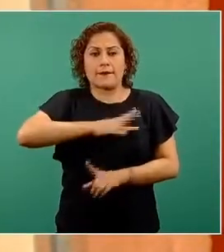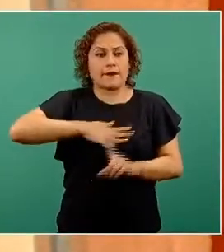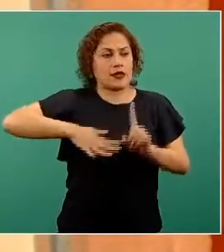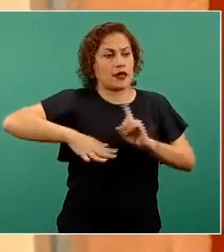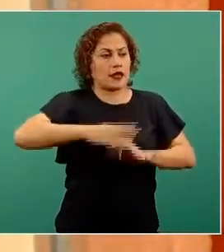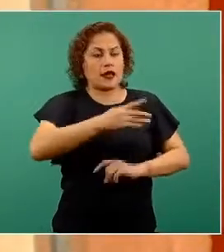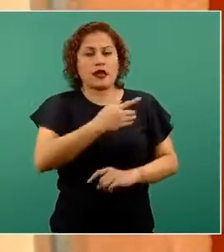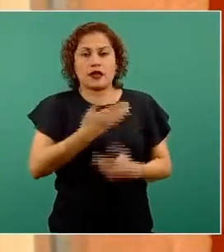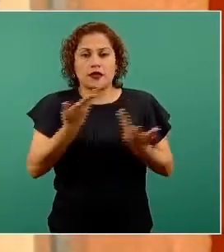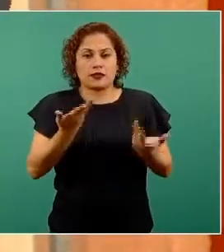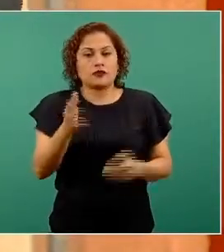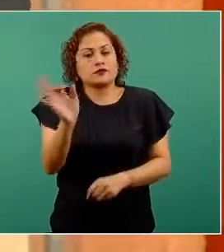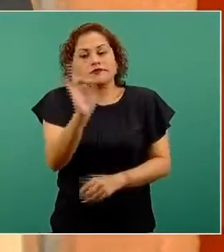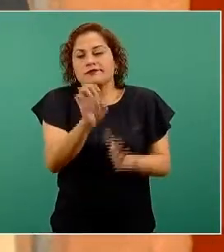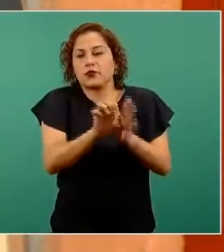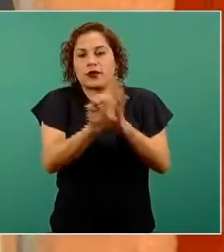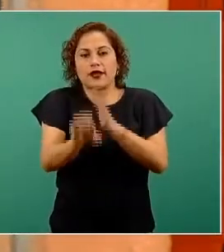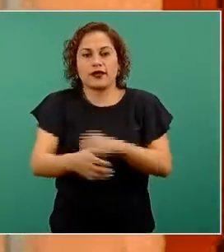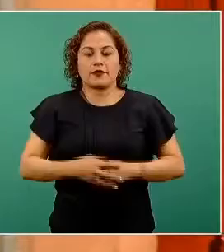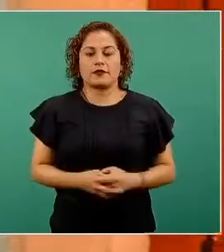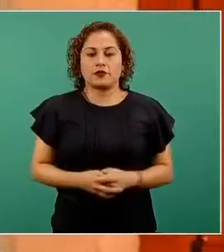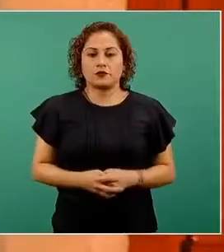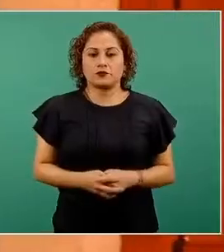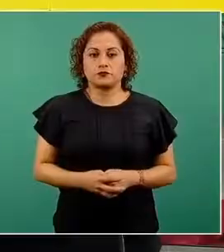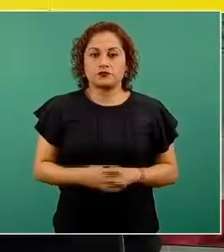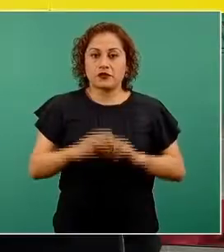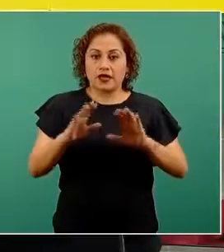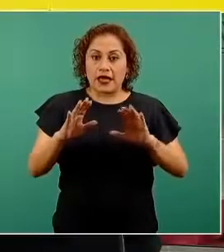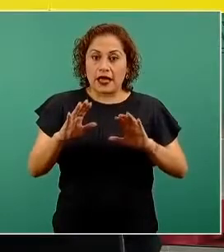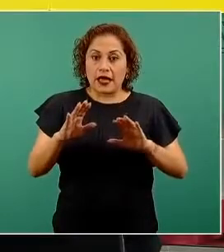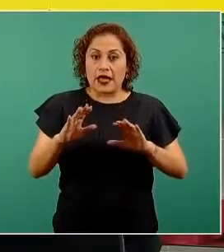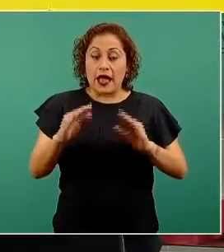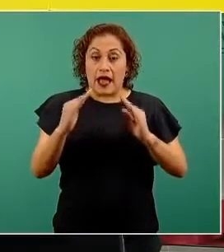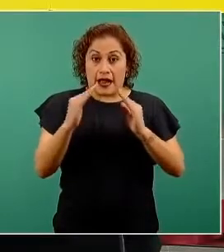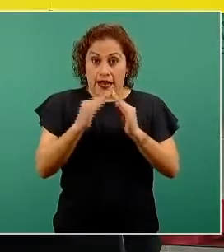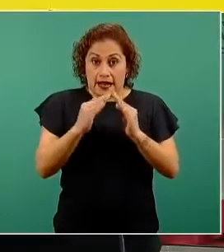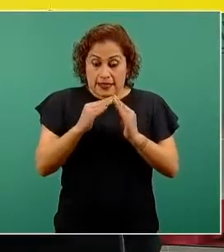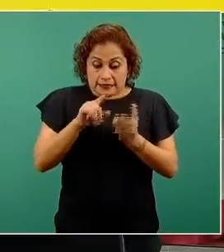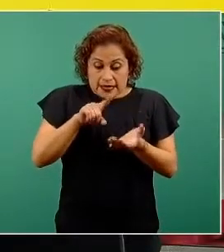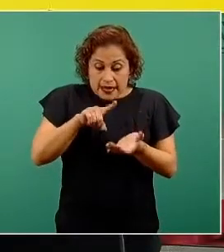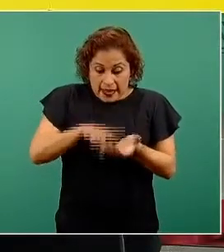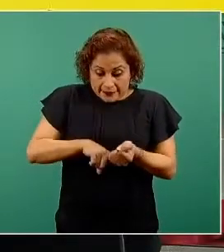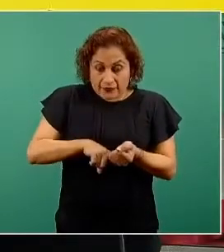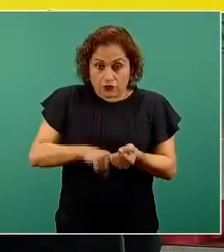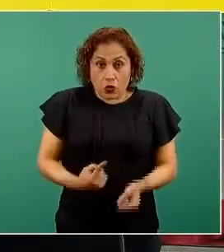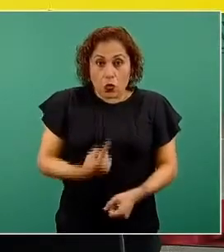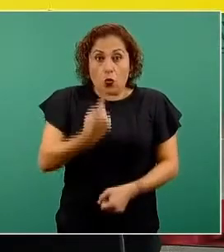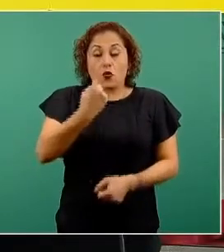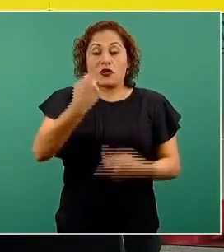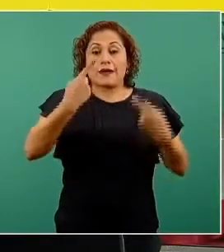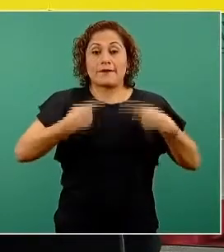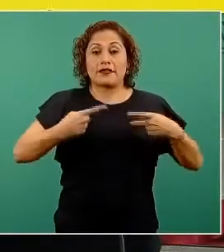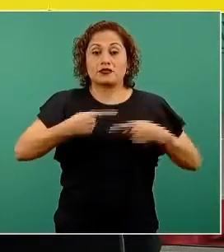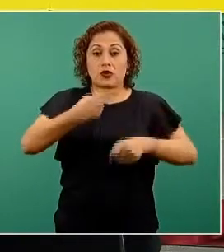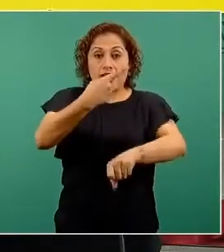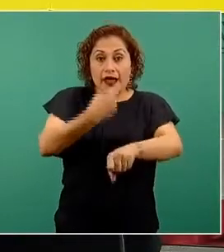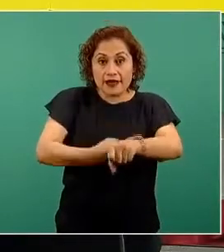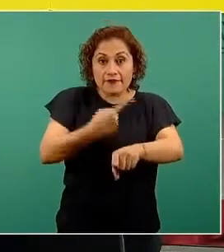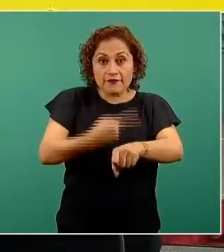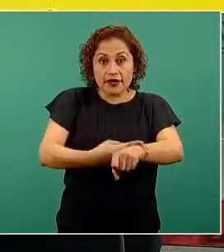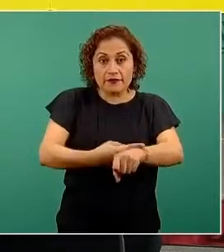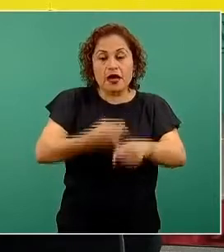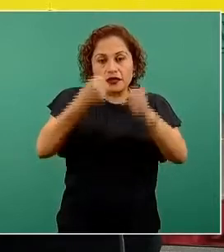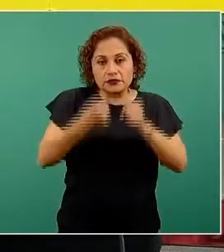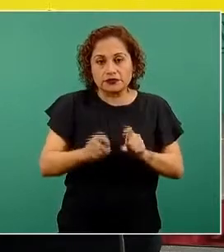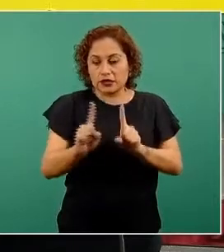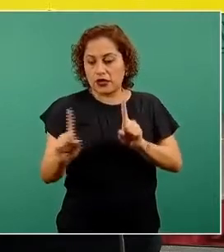Si eventualmente una persona que reside en la misma casa enfermara, es probable que la persona con quien convive,